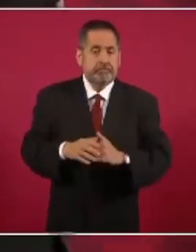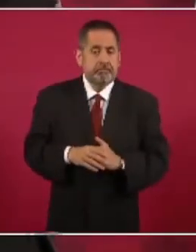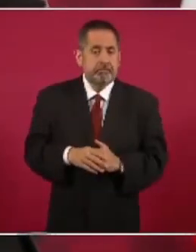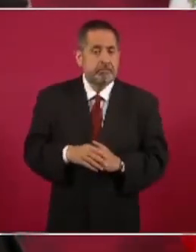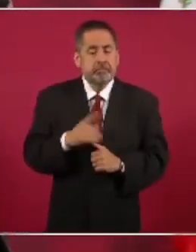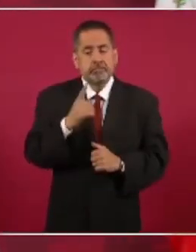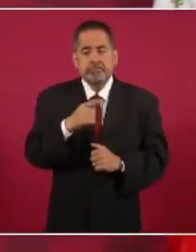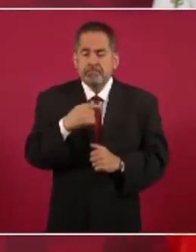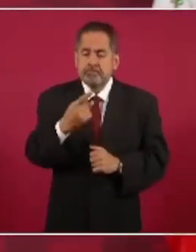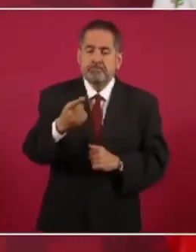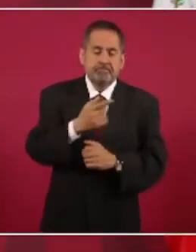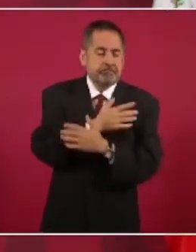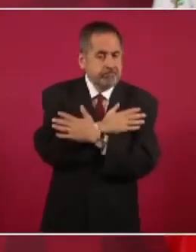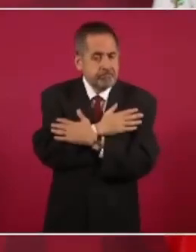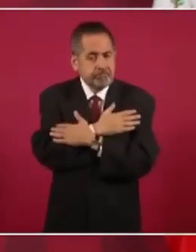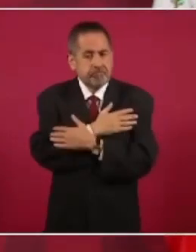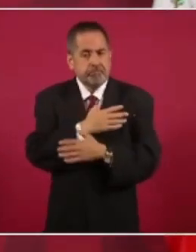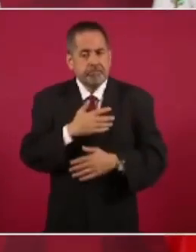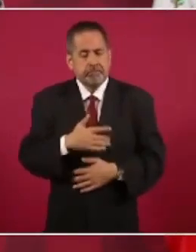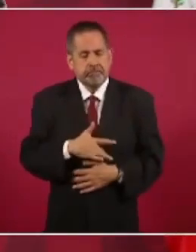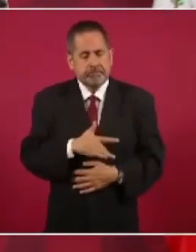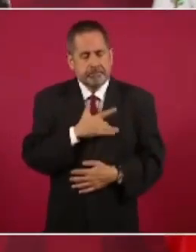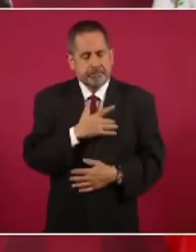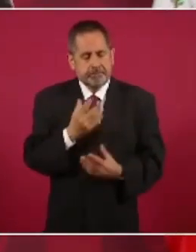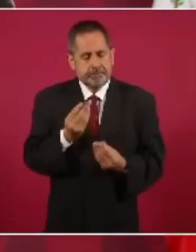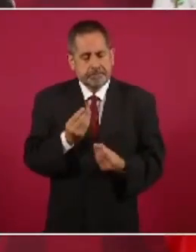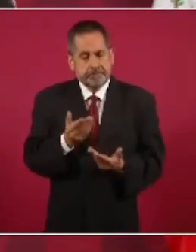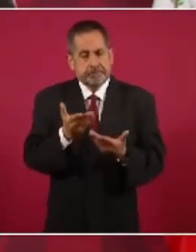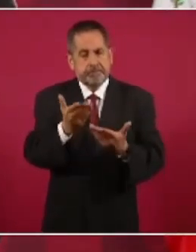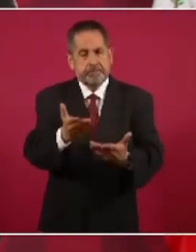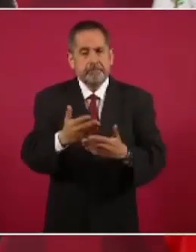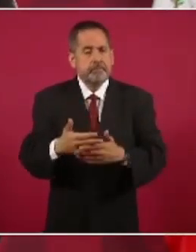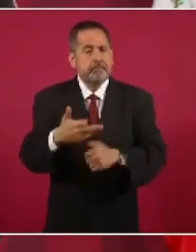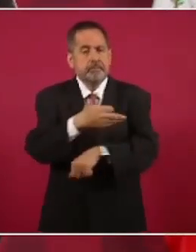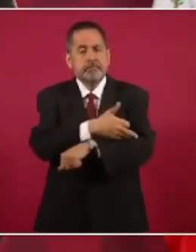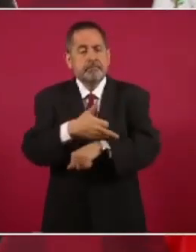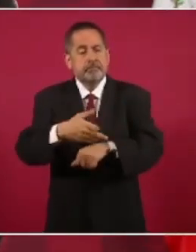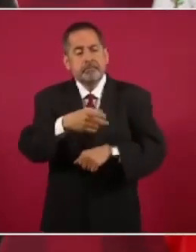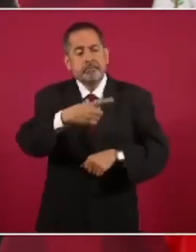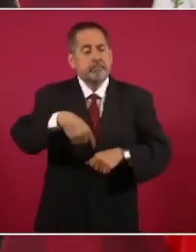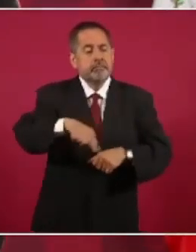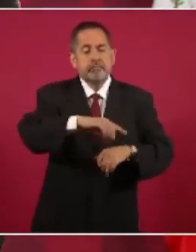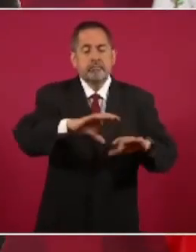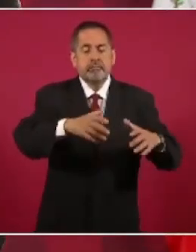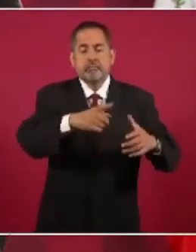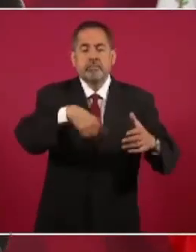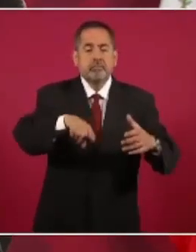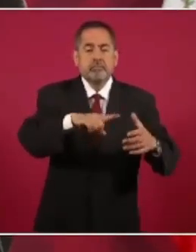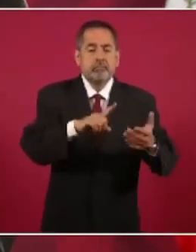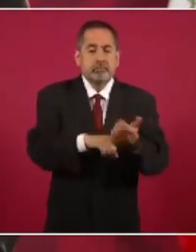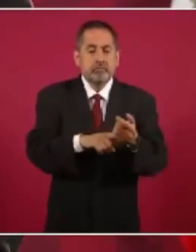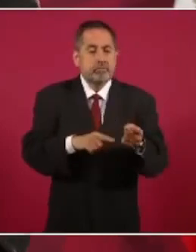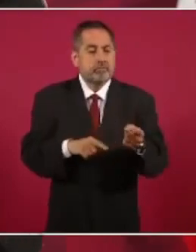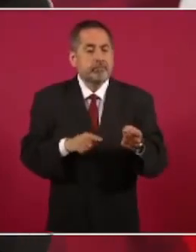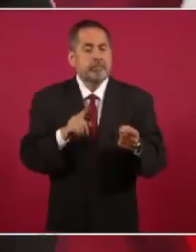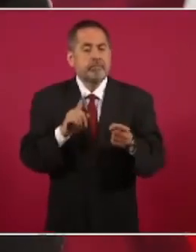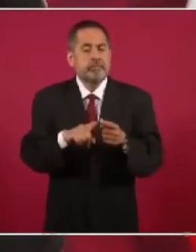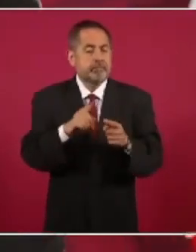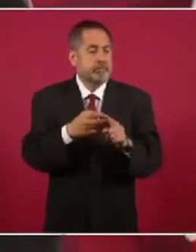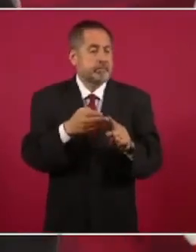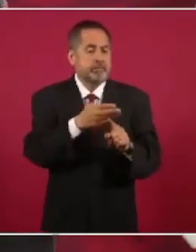abrazo, mis condolencias a los familiares de los que perdieron la